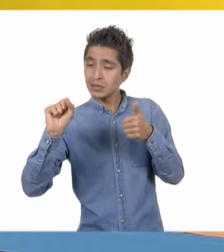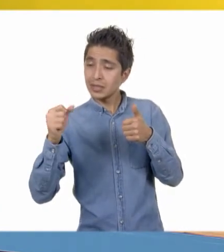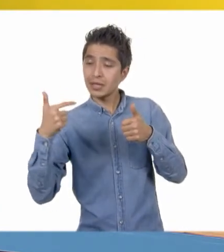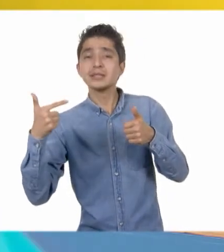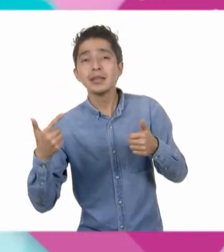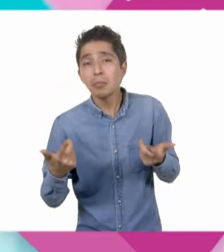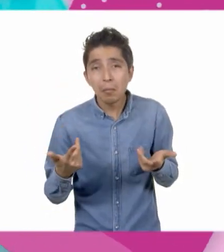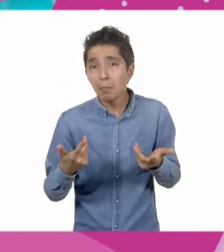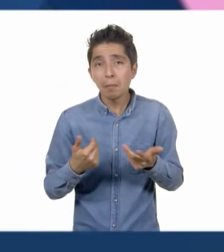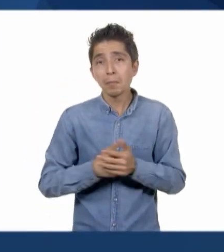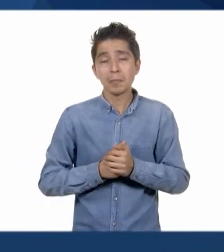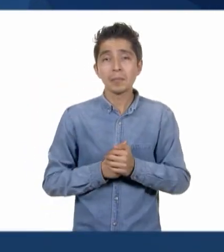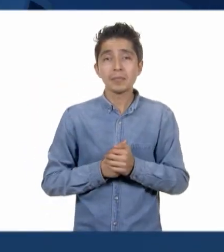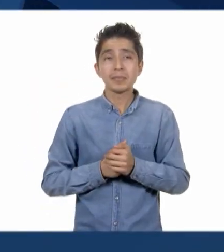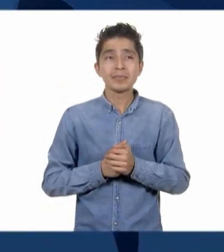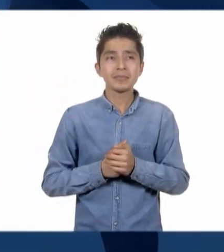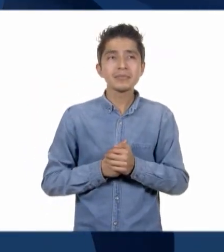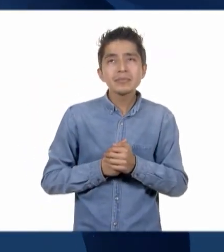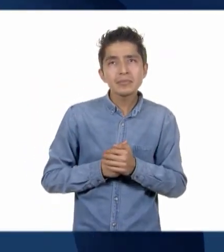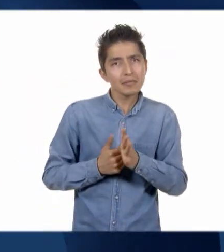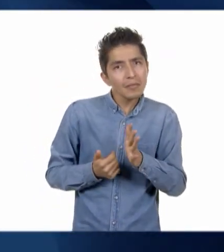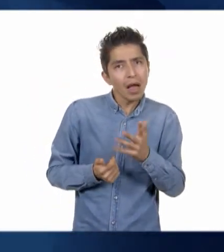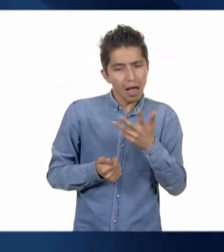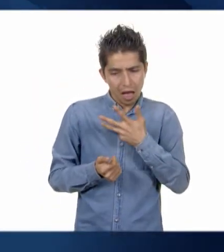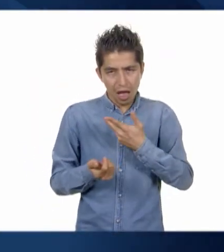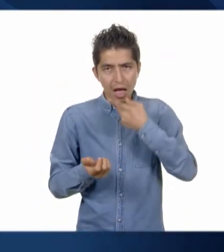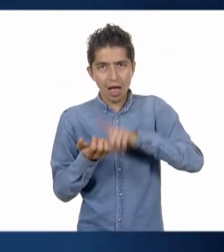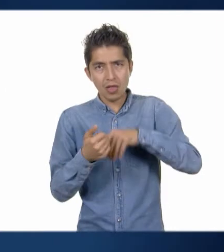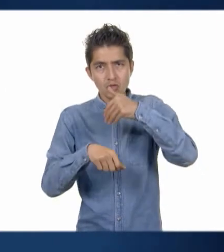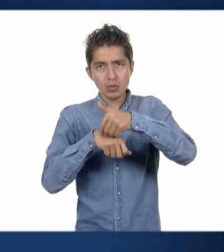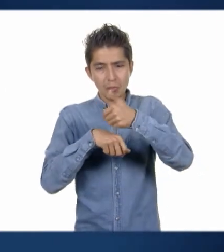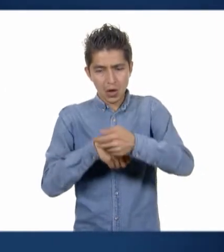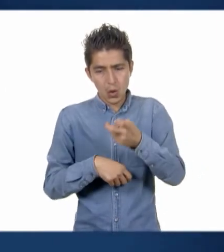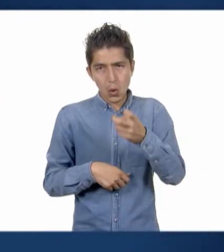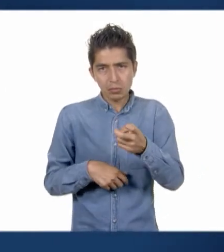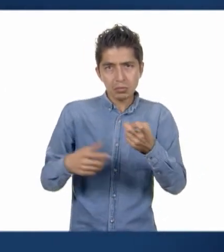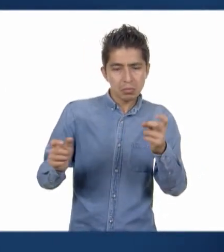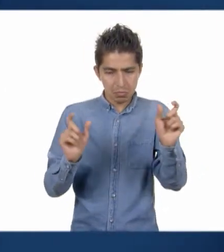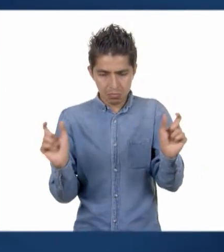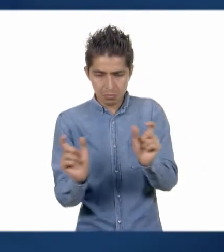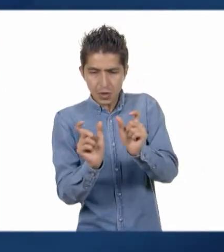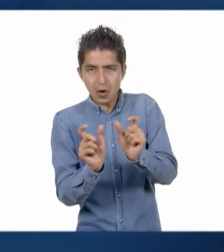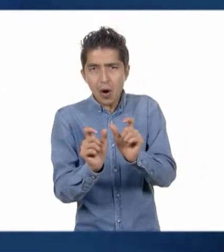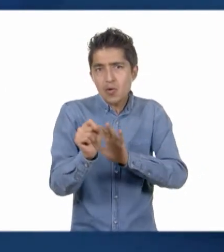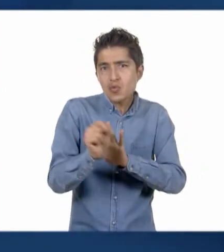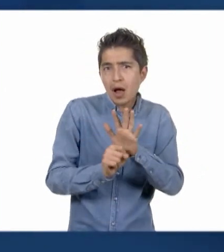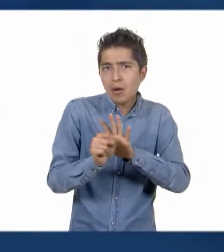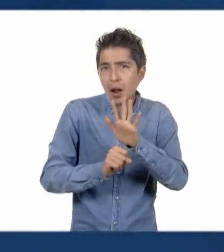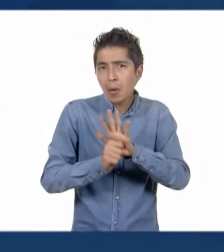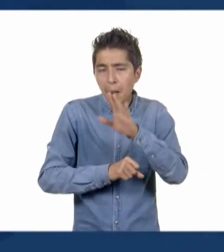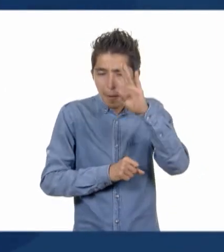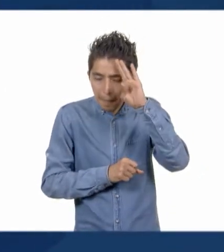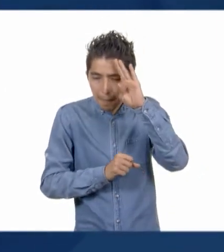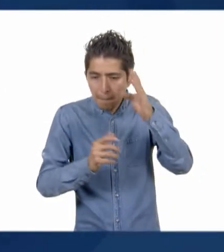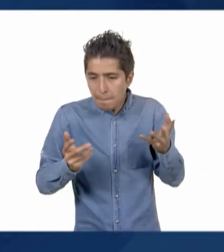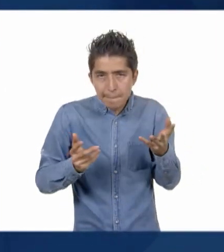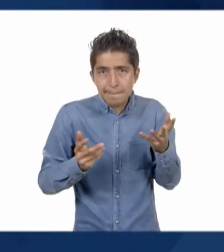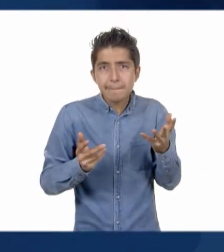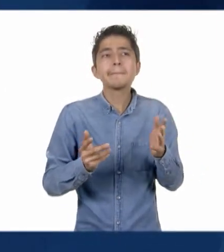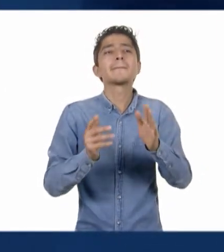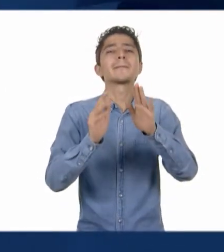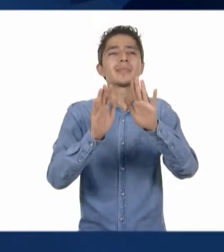87.67? ¿Habrá algún número entre ellos? ¿Cuál será? Podemos imaginar que ponemos